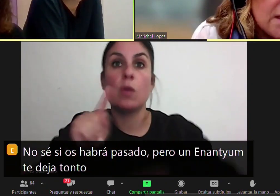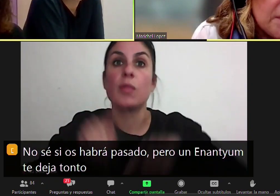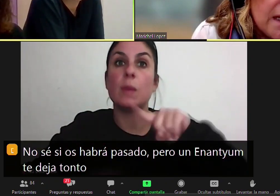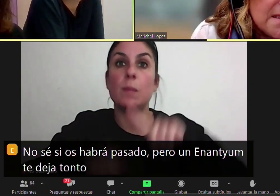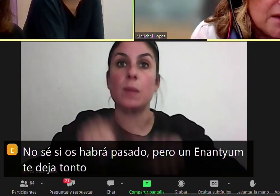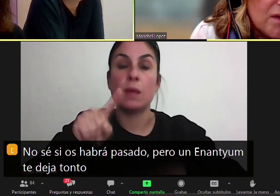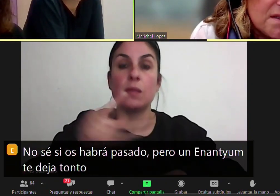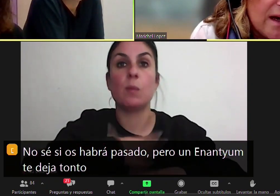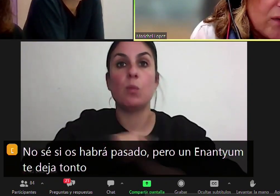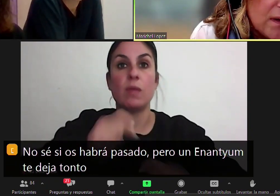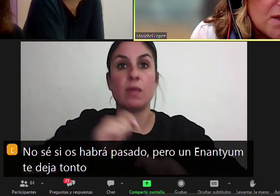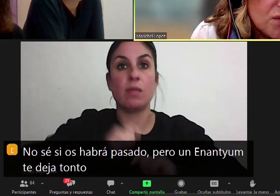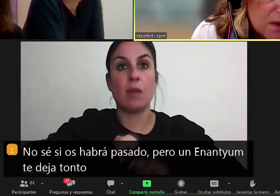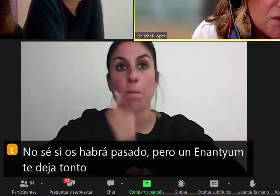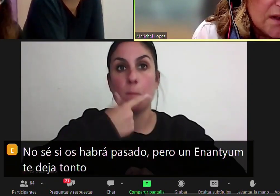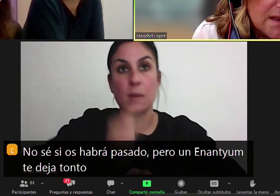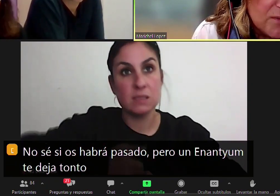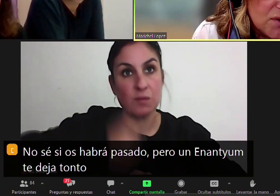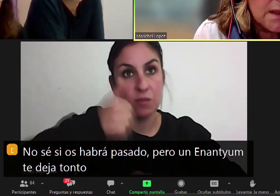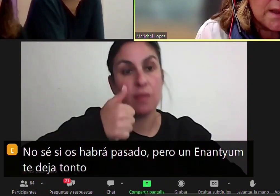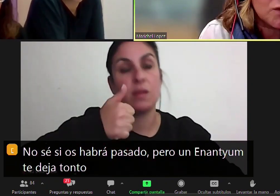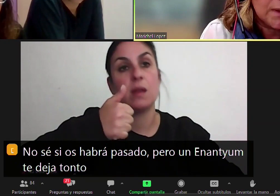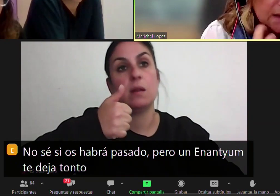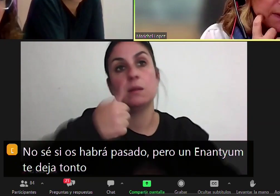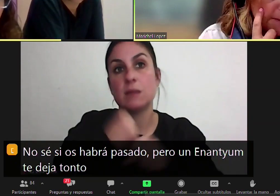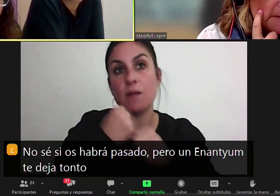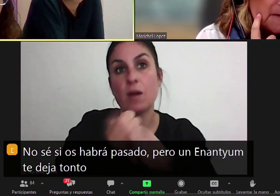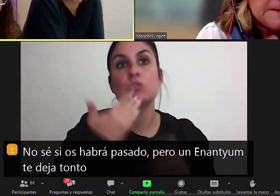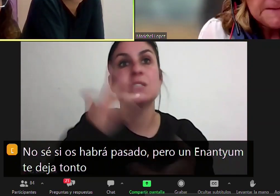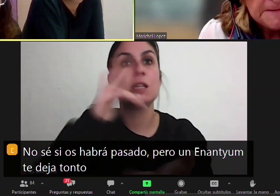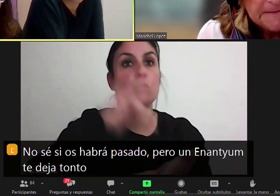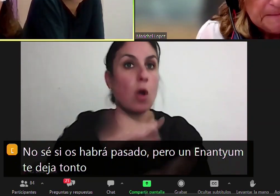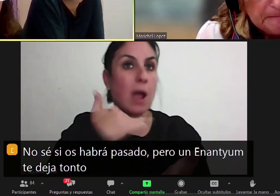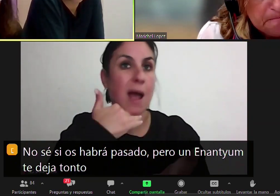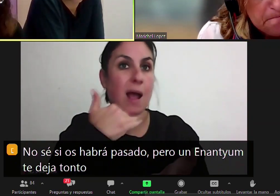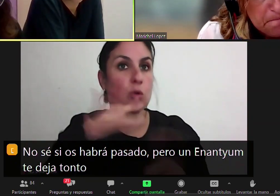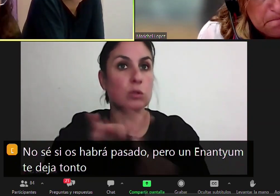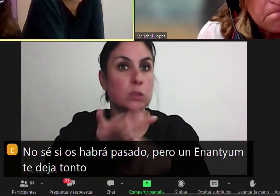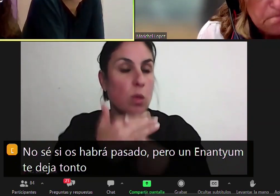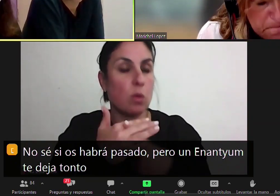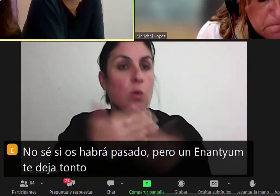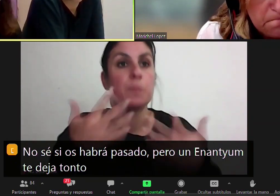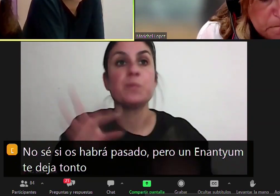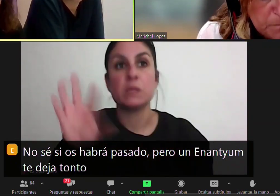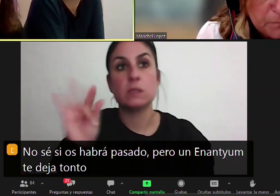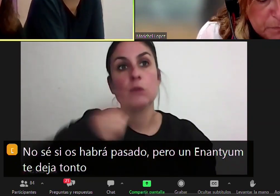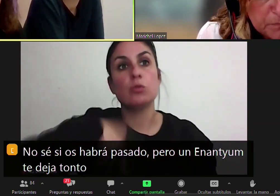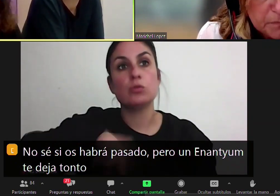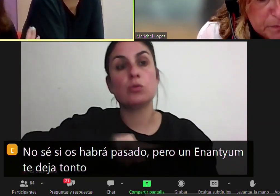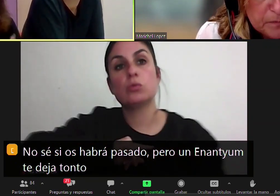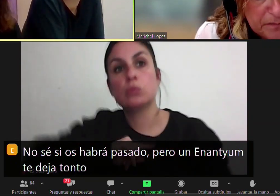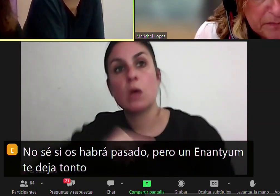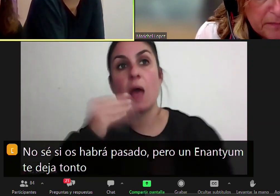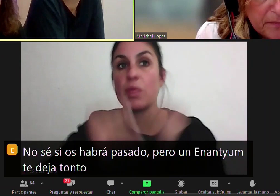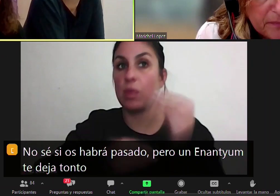facilitaría pues determinadas acciones llegado el caso. Es lo que estamos intentando explicar. ¿Vale? Sí, yo lo estoy lanzando así por reflexionar con vosotros, tampoco